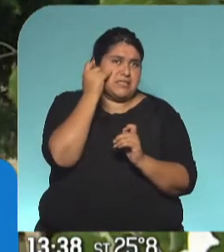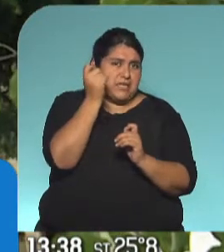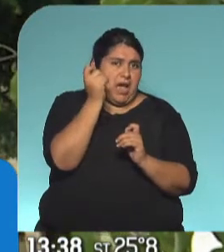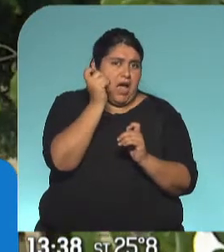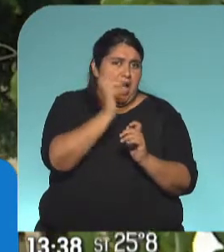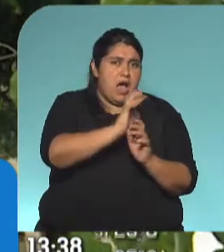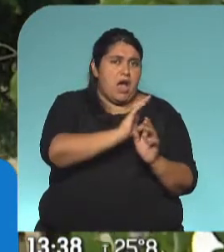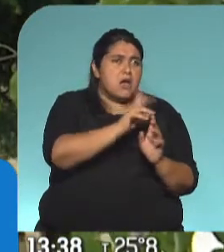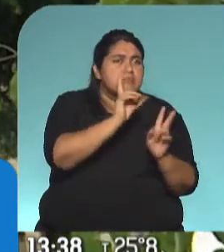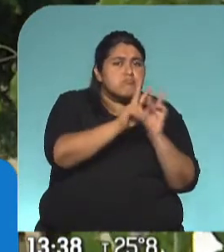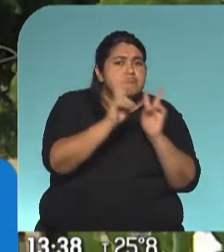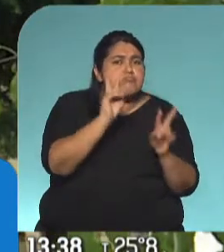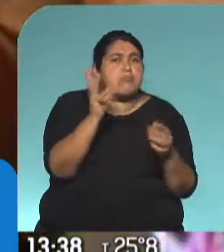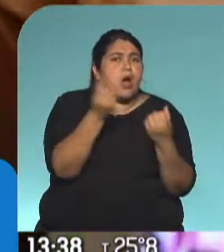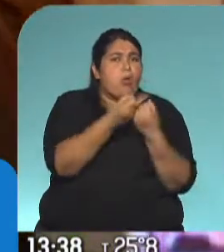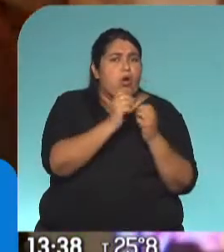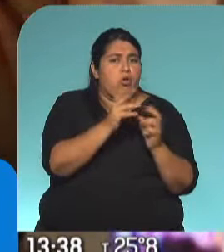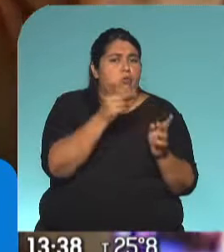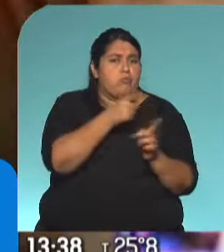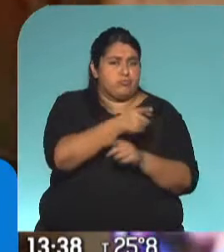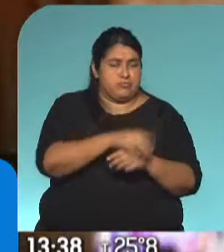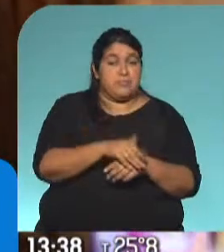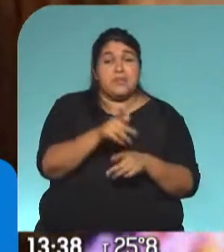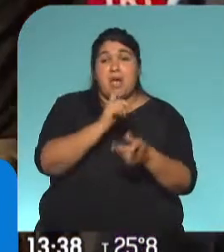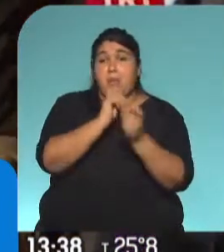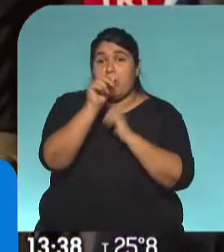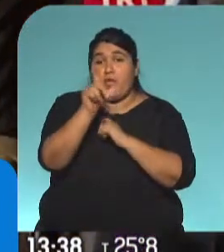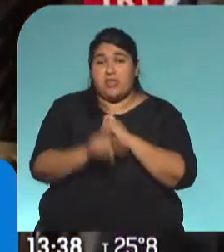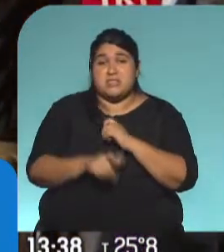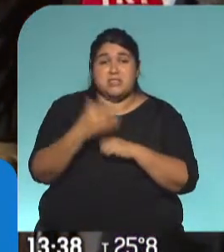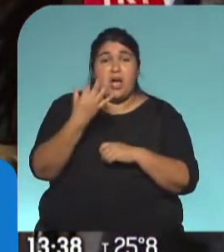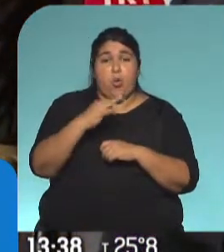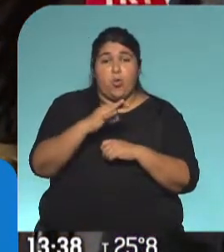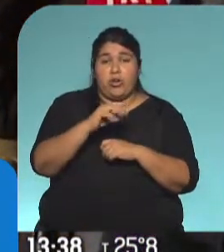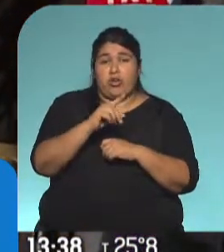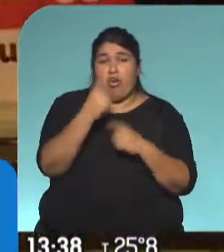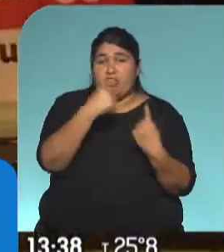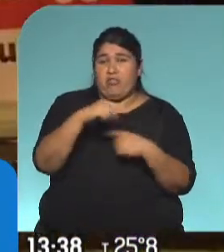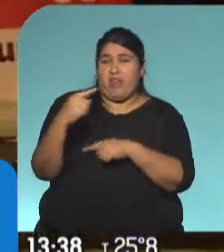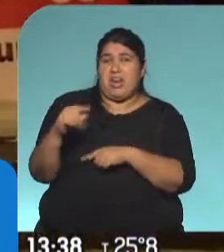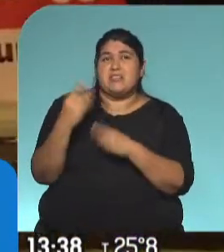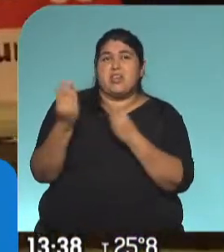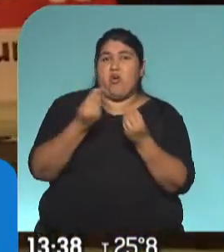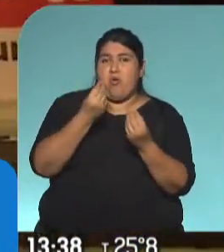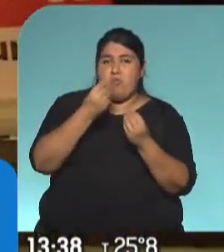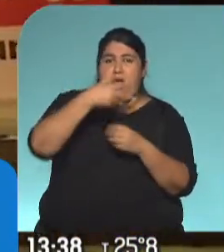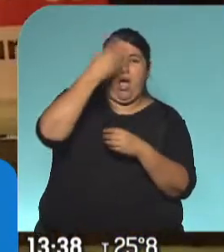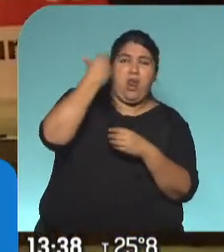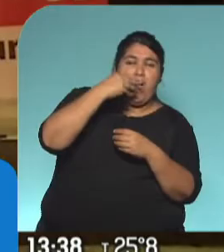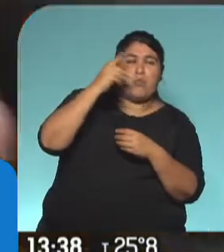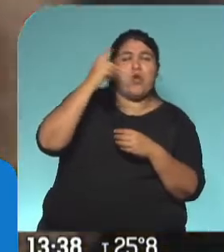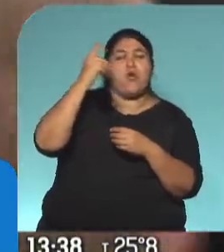responsables. El caso de Khashoggi no es el único frente de diferencias entre Estados Unidos y Arabia